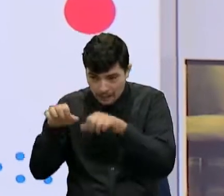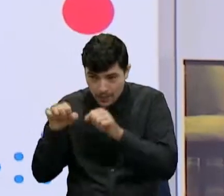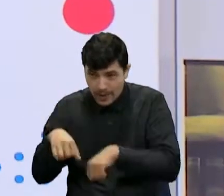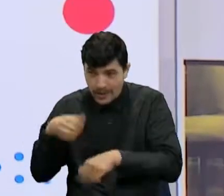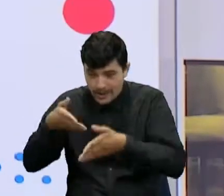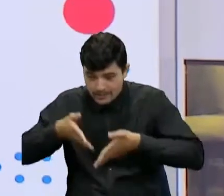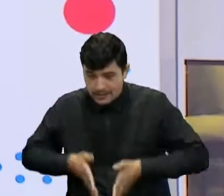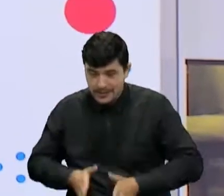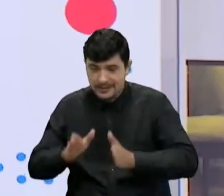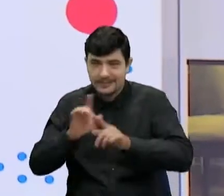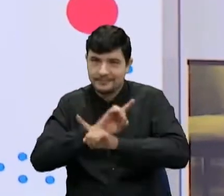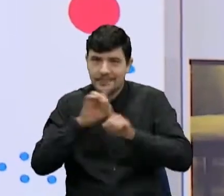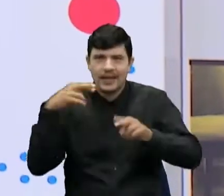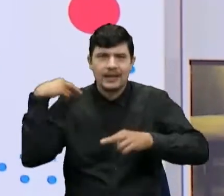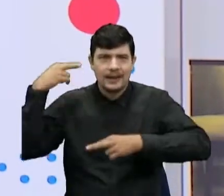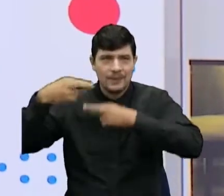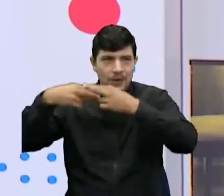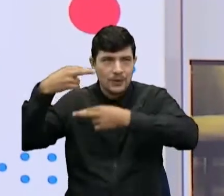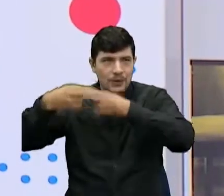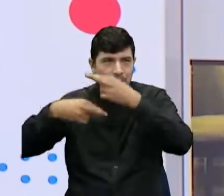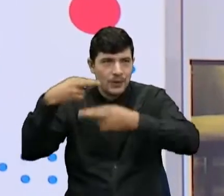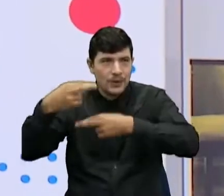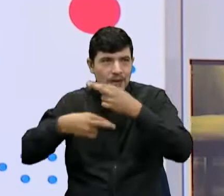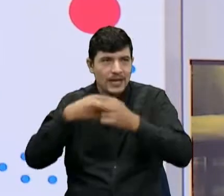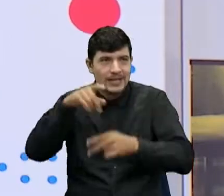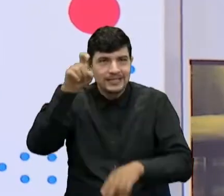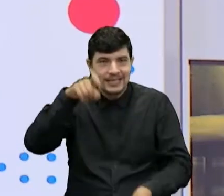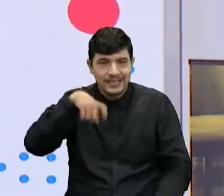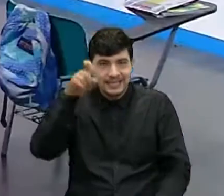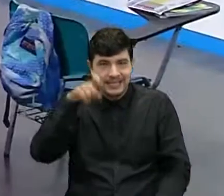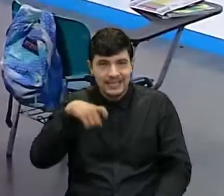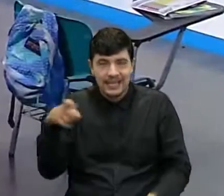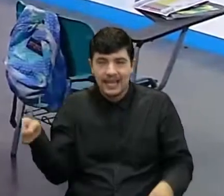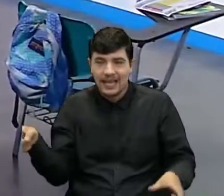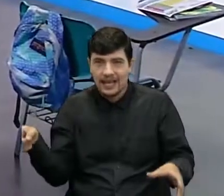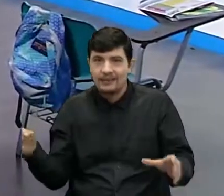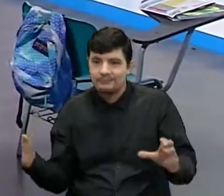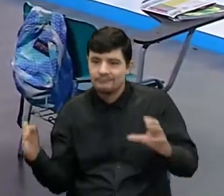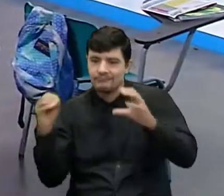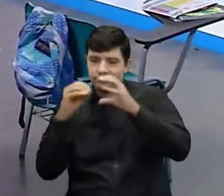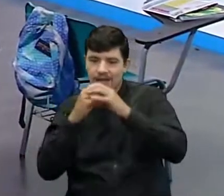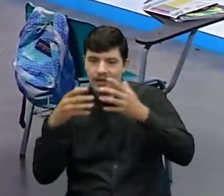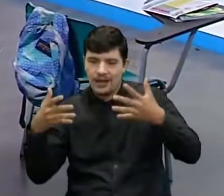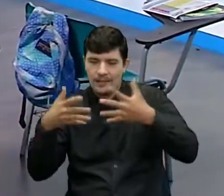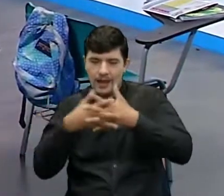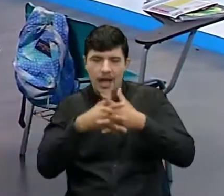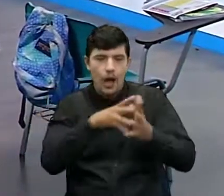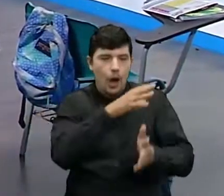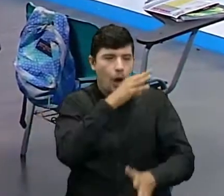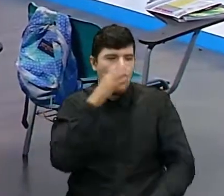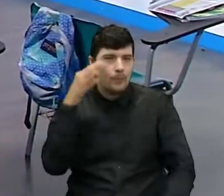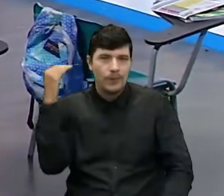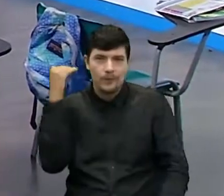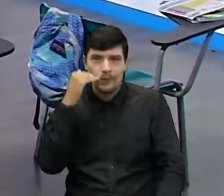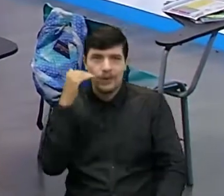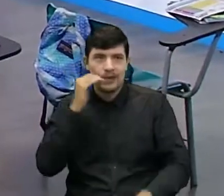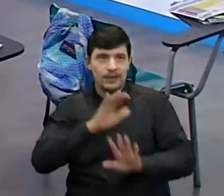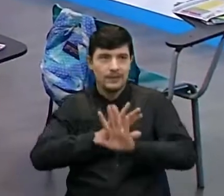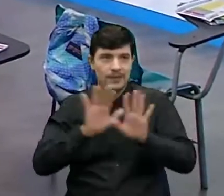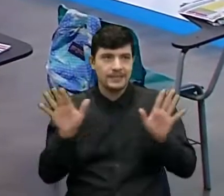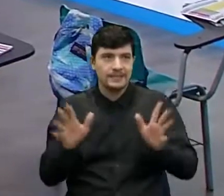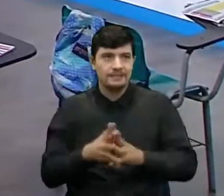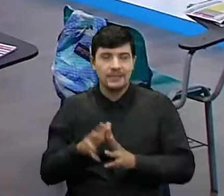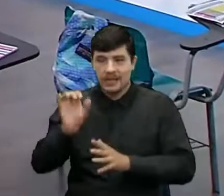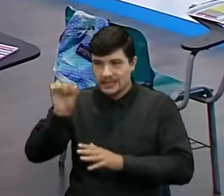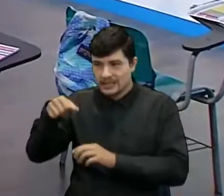Hablamos de Cuando hablamos de reproducción Entonces obviamente se necesita ese complemento Un hombre y una mujer Un hombre y mujer Listo Muy bien Ahí podemos dejar Listo Esas